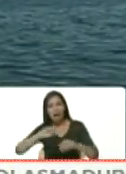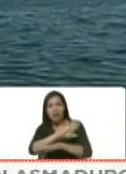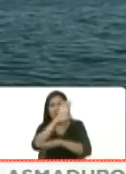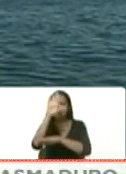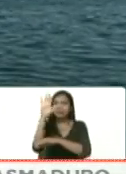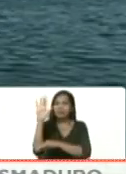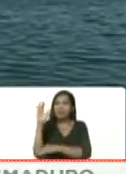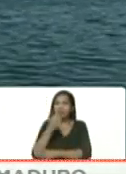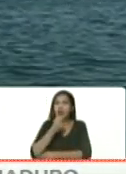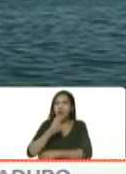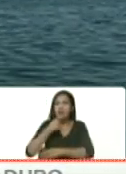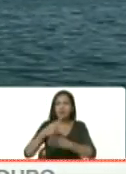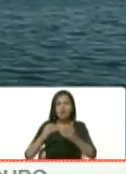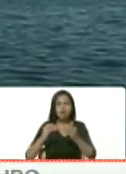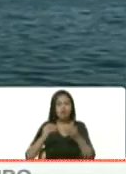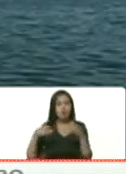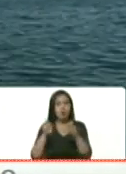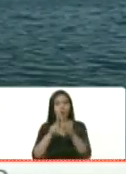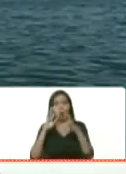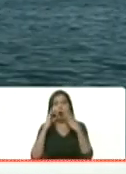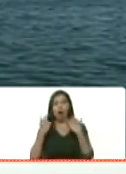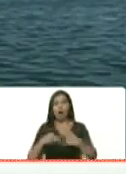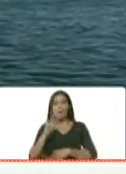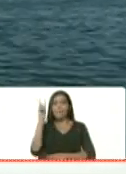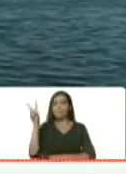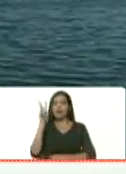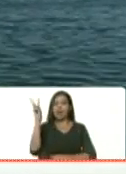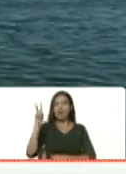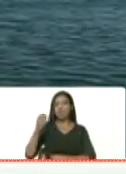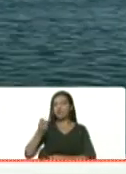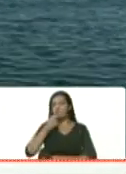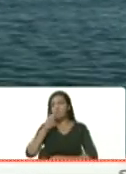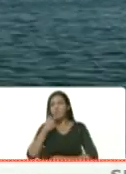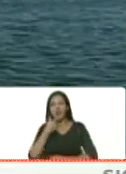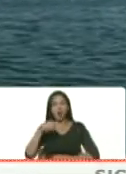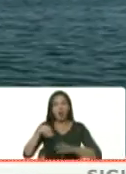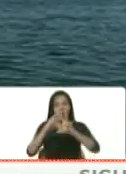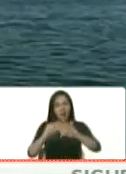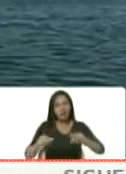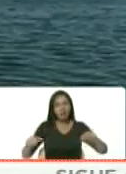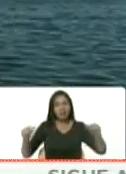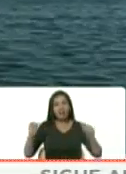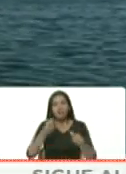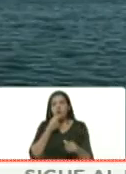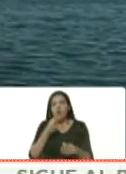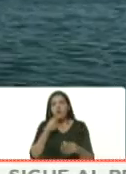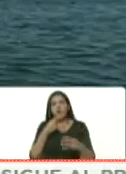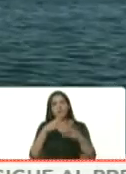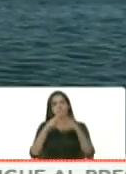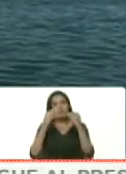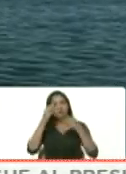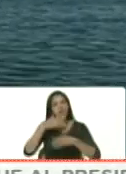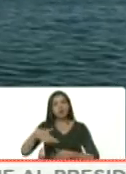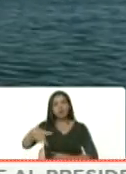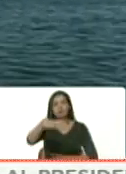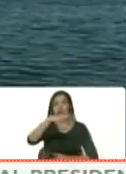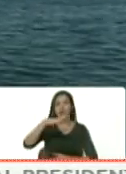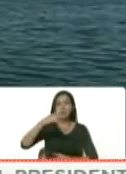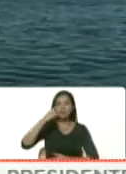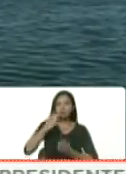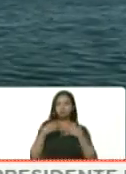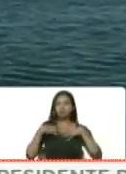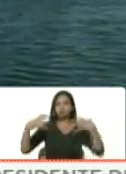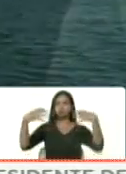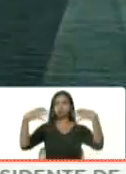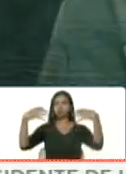Una belleza, un paraíso. Venezuela es un paraíso en la tierra por su belleza, por su pueblo, por su